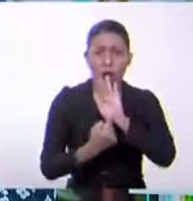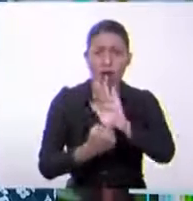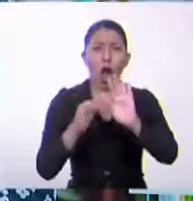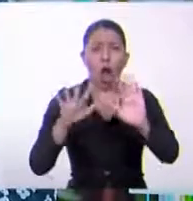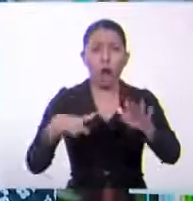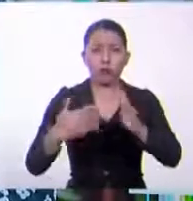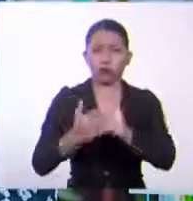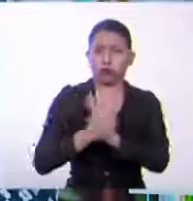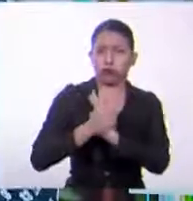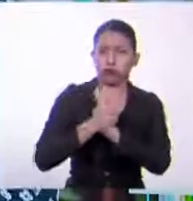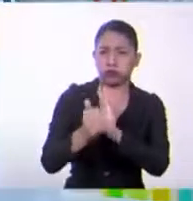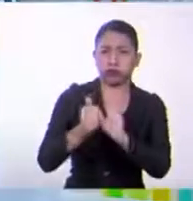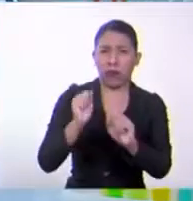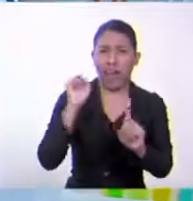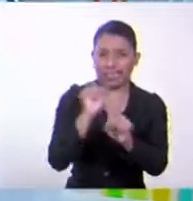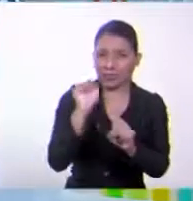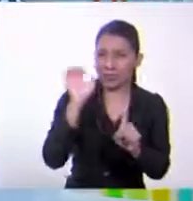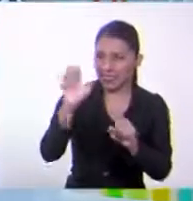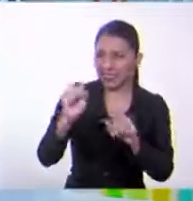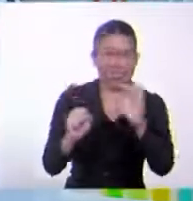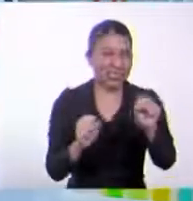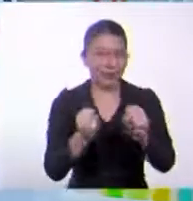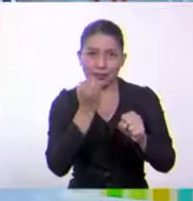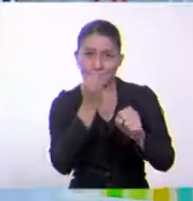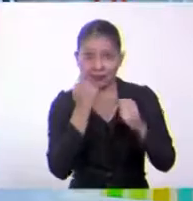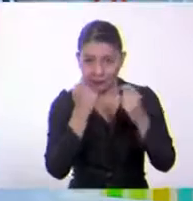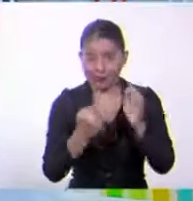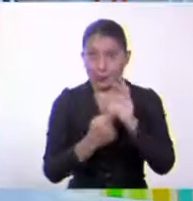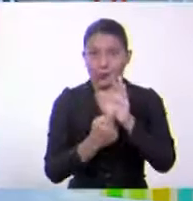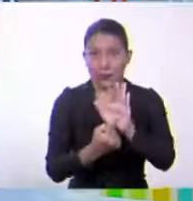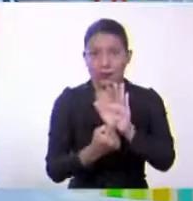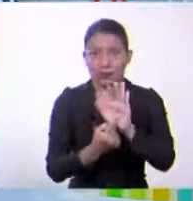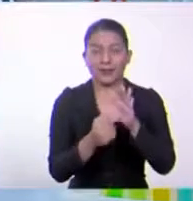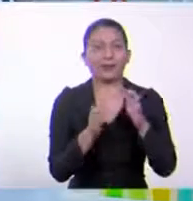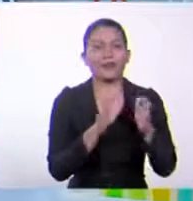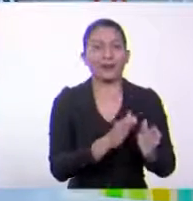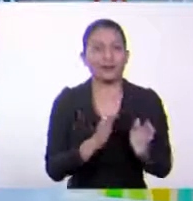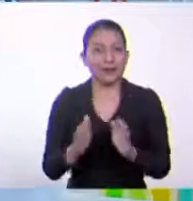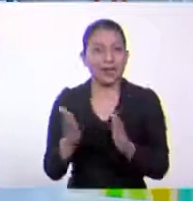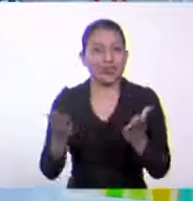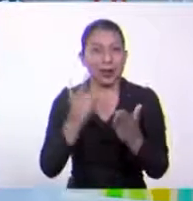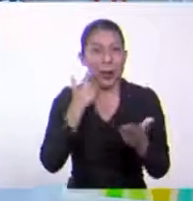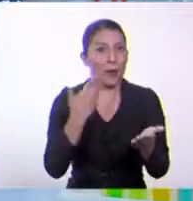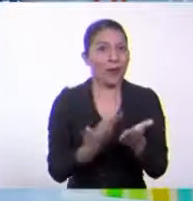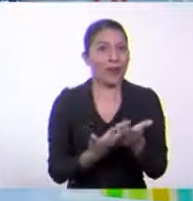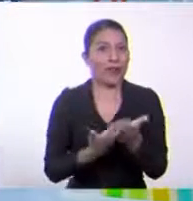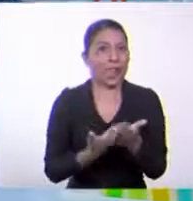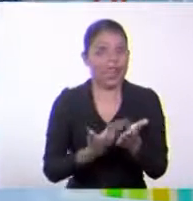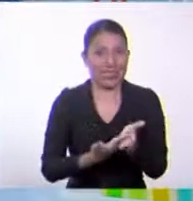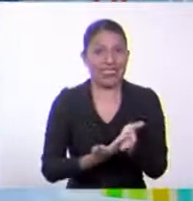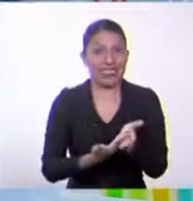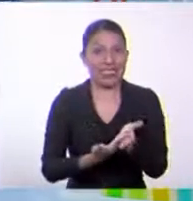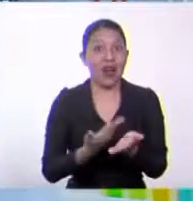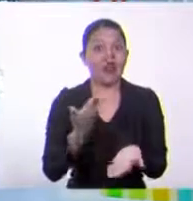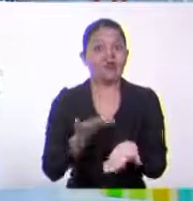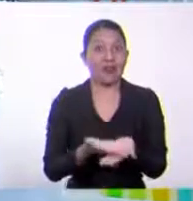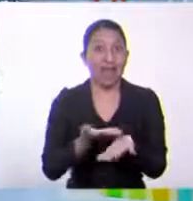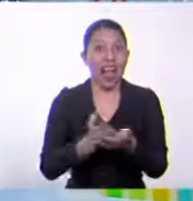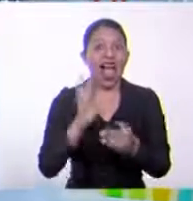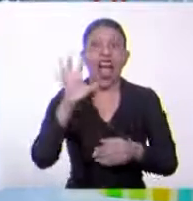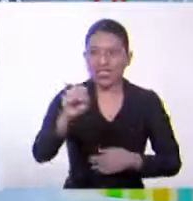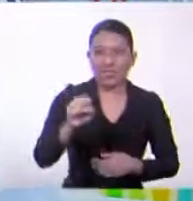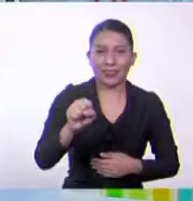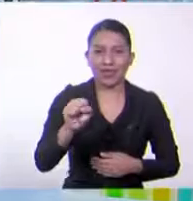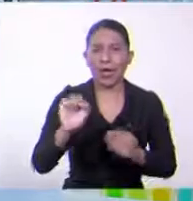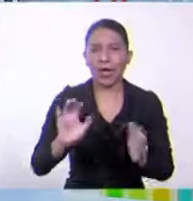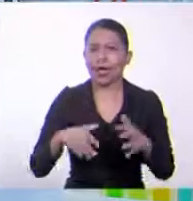de su habilidad para alimentarse? Sí, para ello les he preparado una prueba de caza.